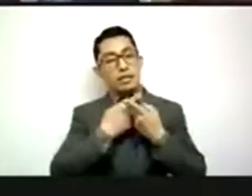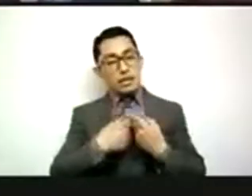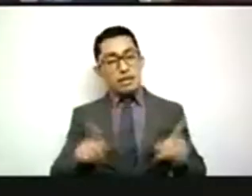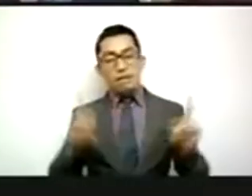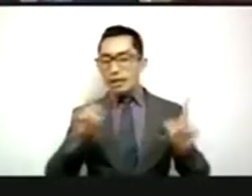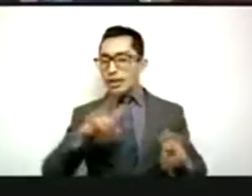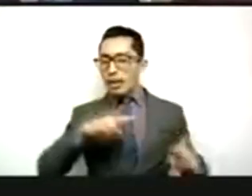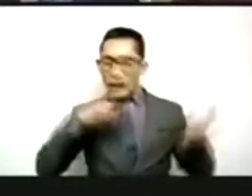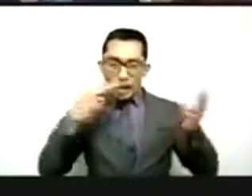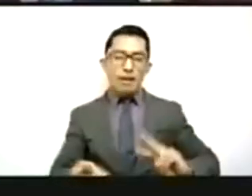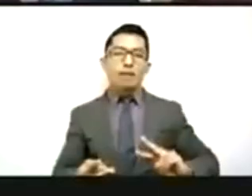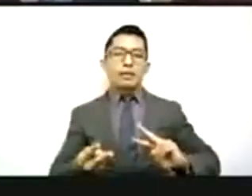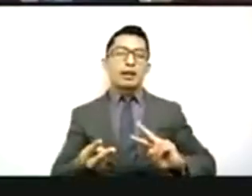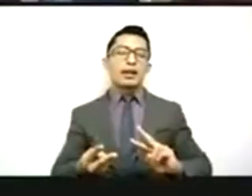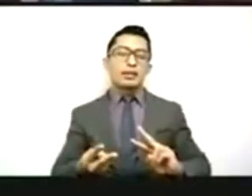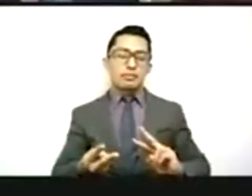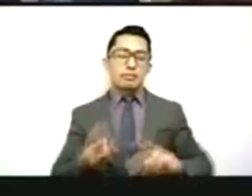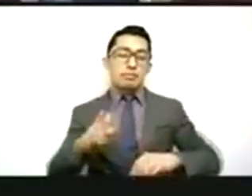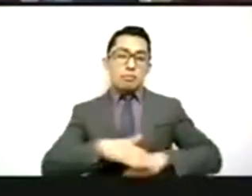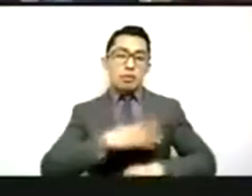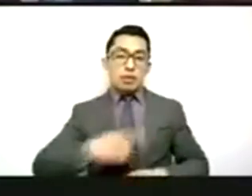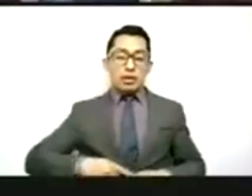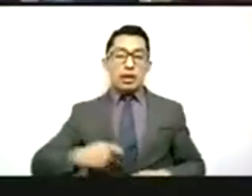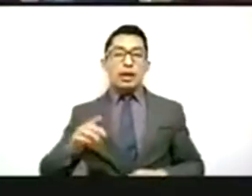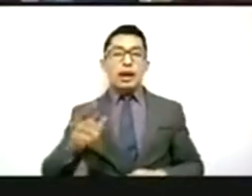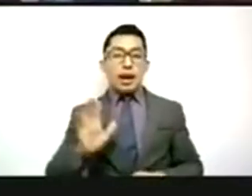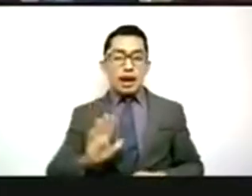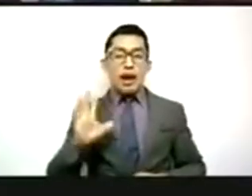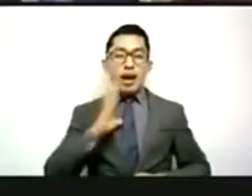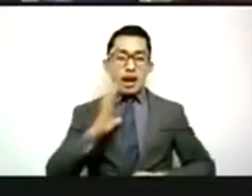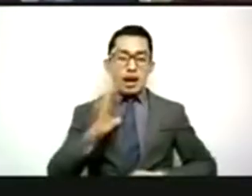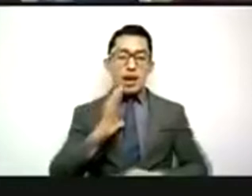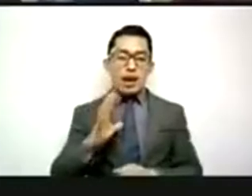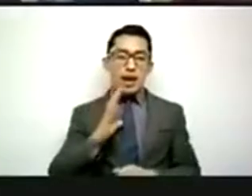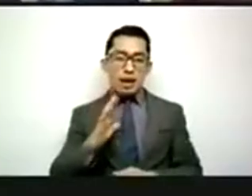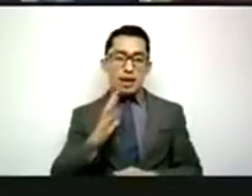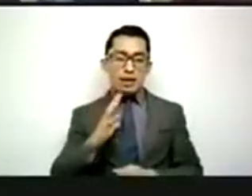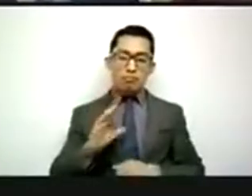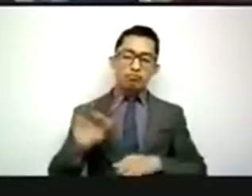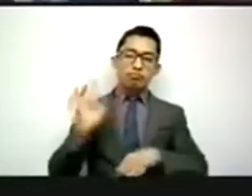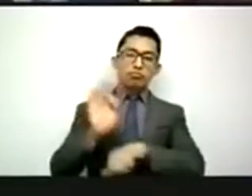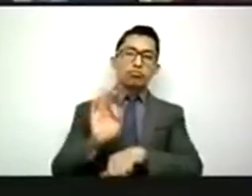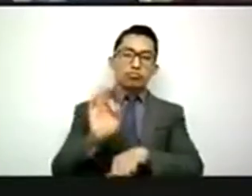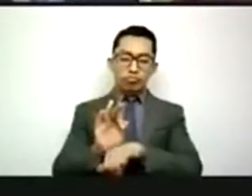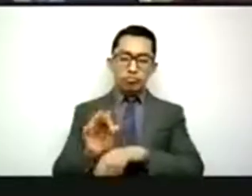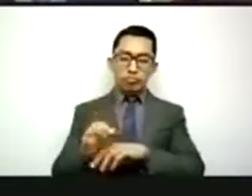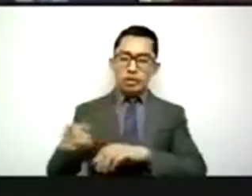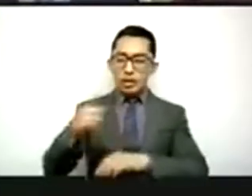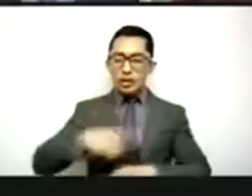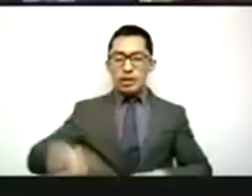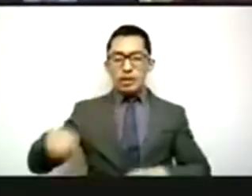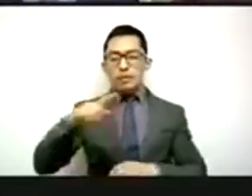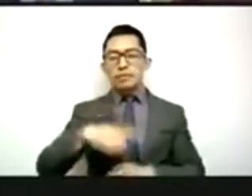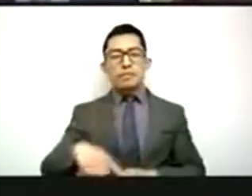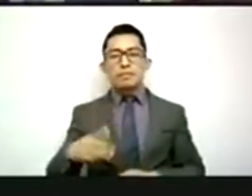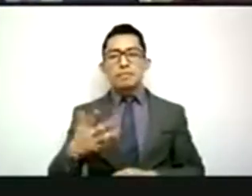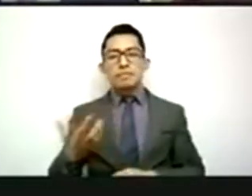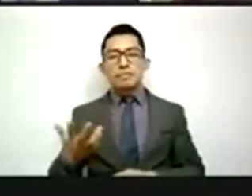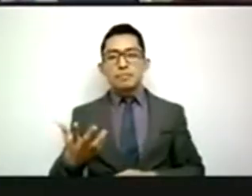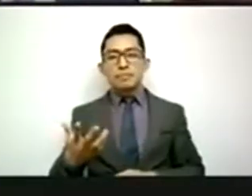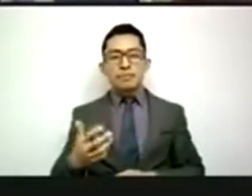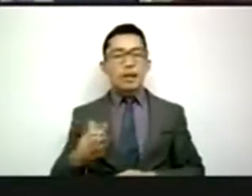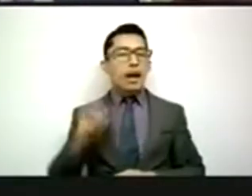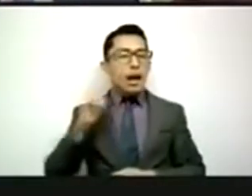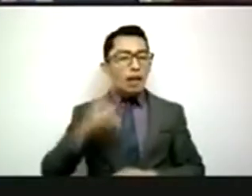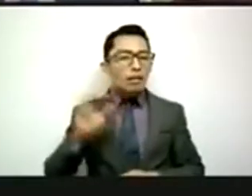por el contrario, puesto que incluso las defensas que manifiestan no tienen esa posibilidad